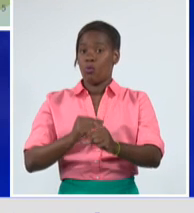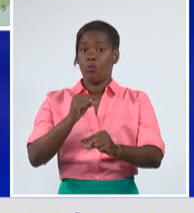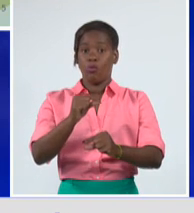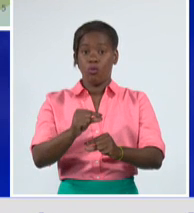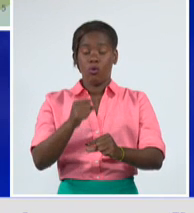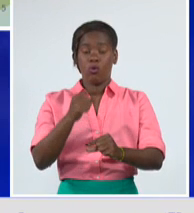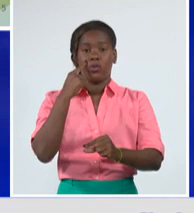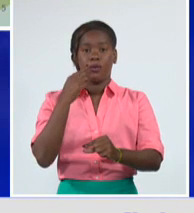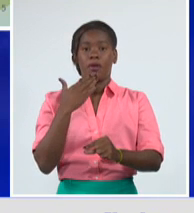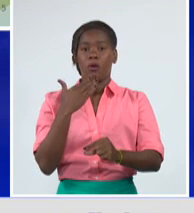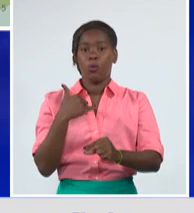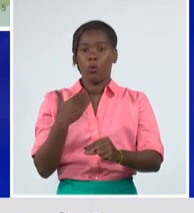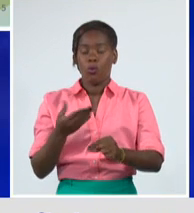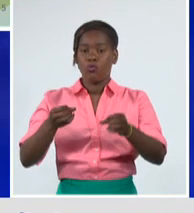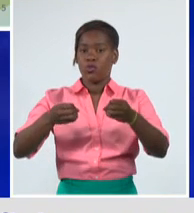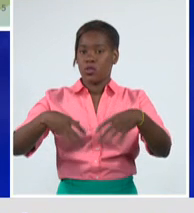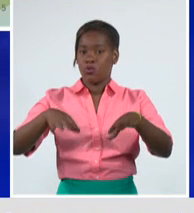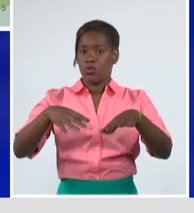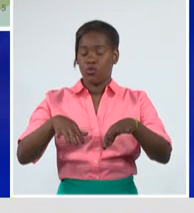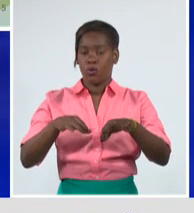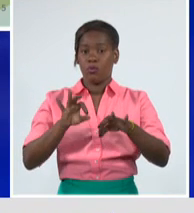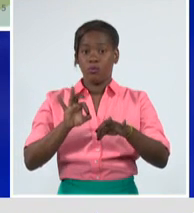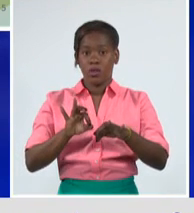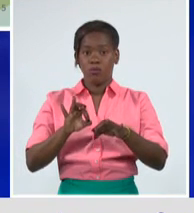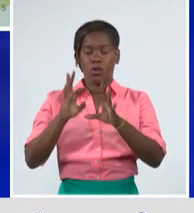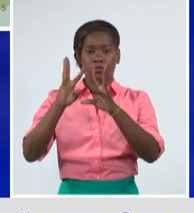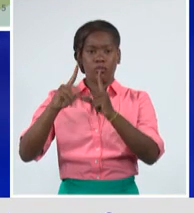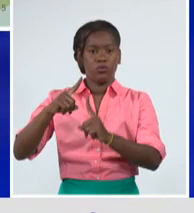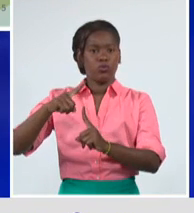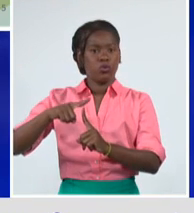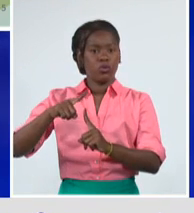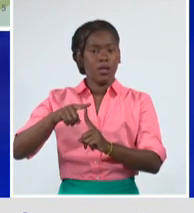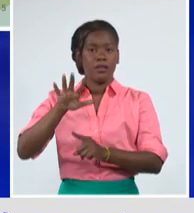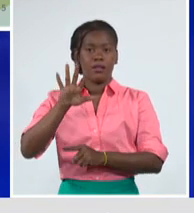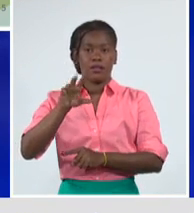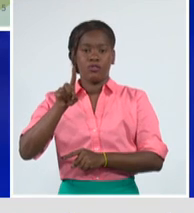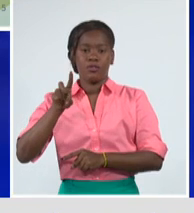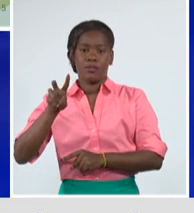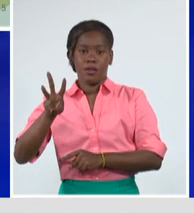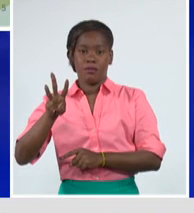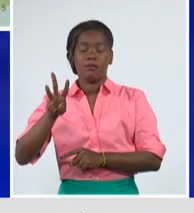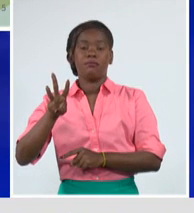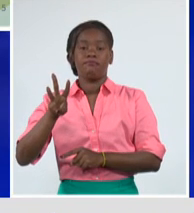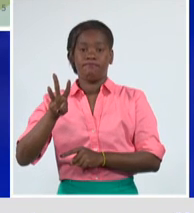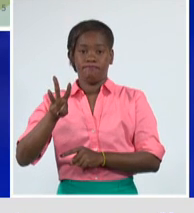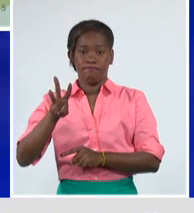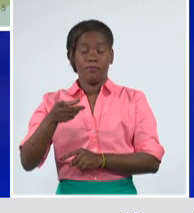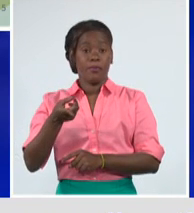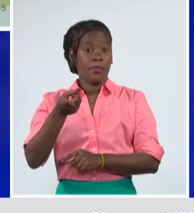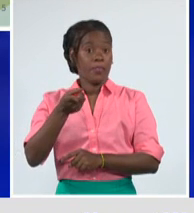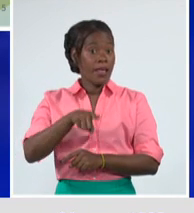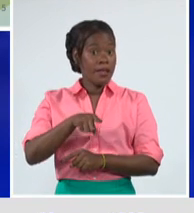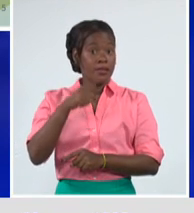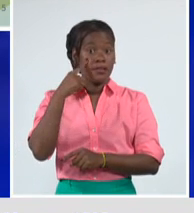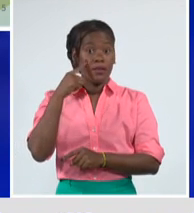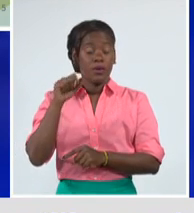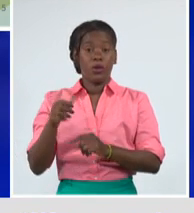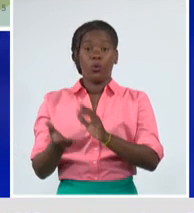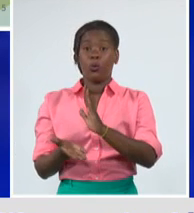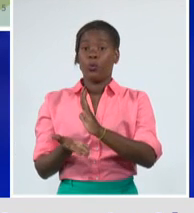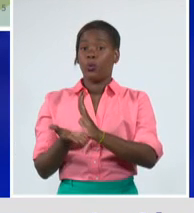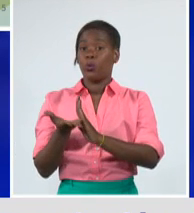efecto. 513 en total, todavía dispersos en sus 13 municipios, y ayer la cifra más elevada